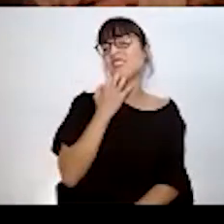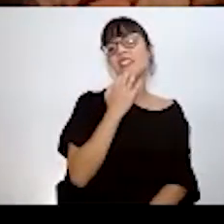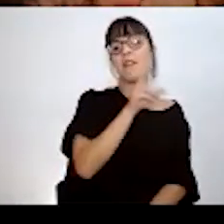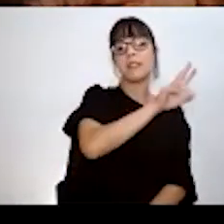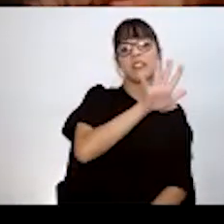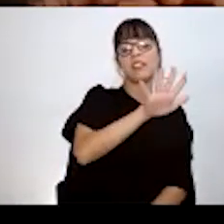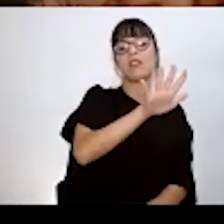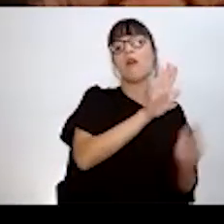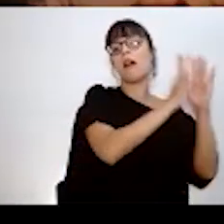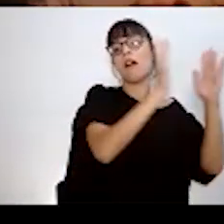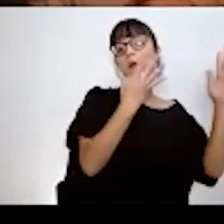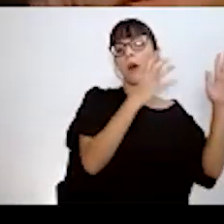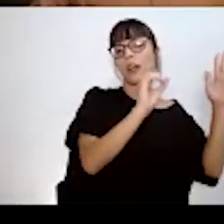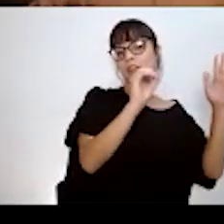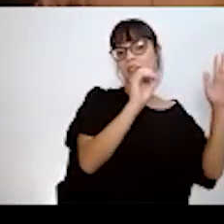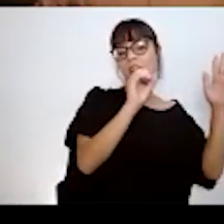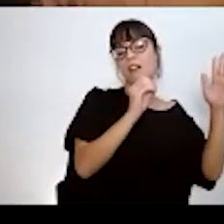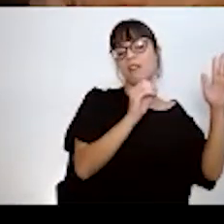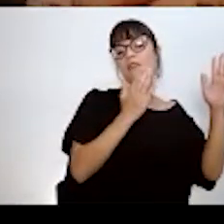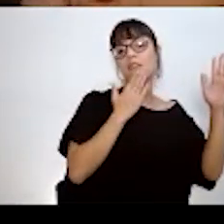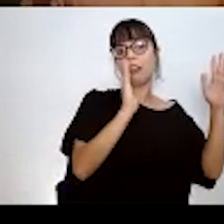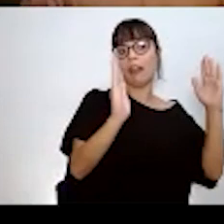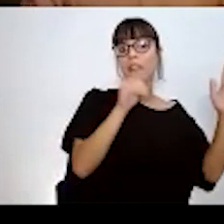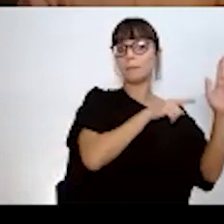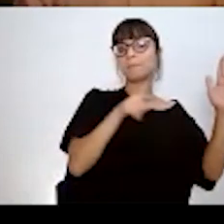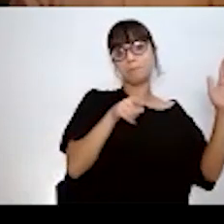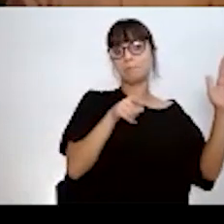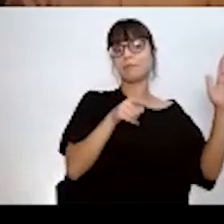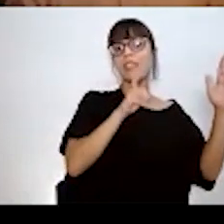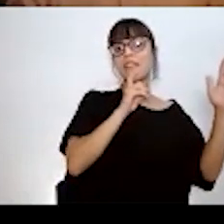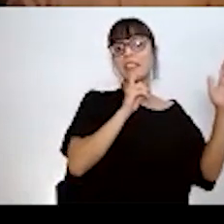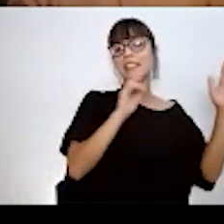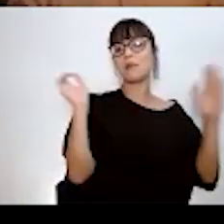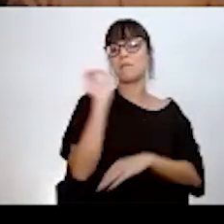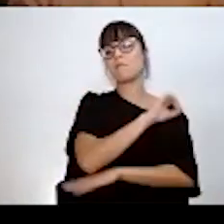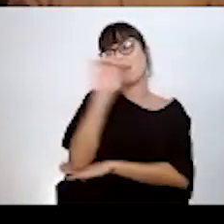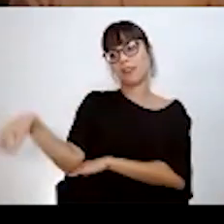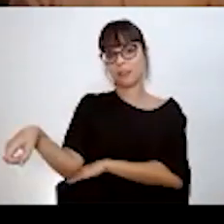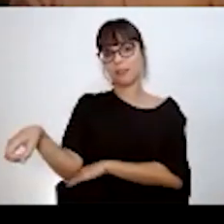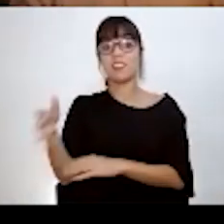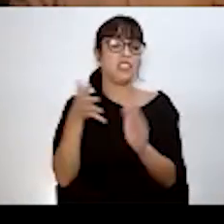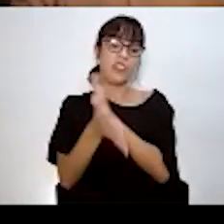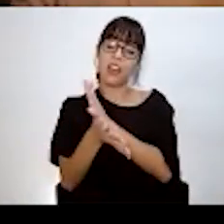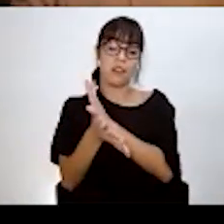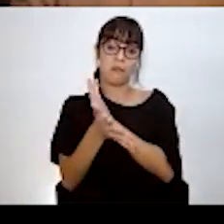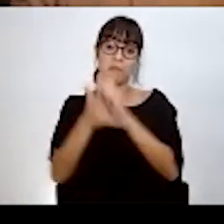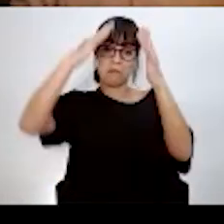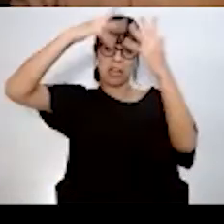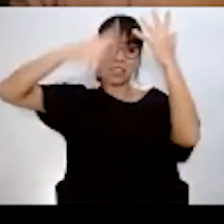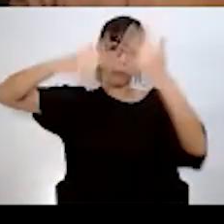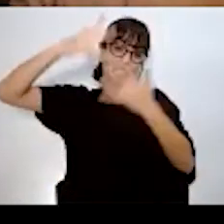años. Es una cuestión, por lo tanto, simplemente de propuestas de cálculo matemático. ¿Qué